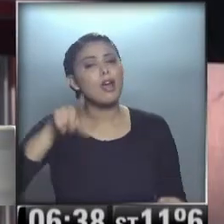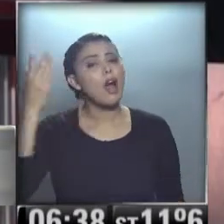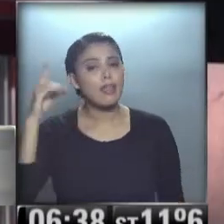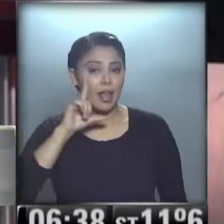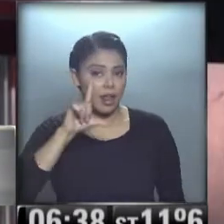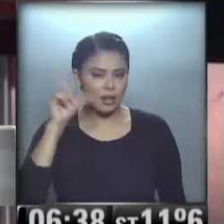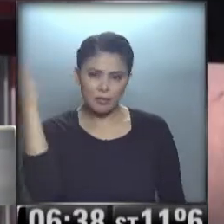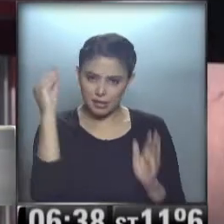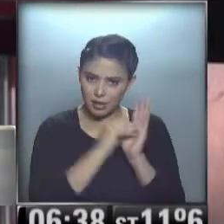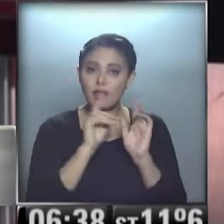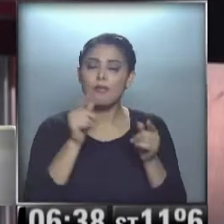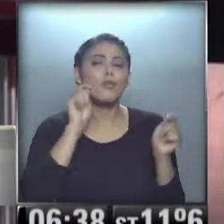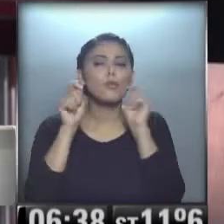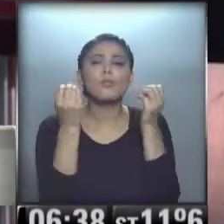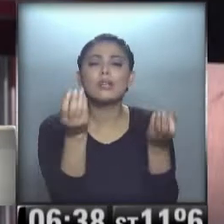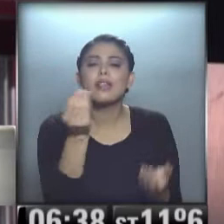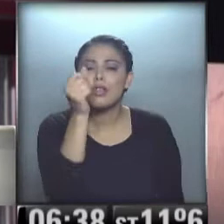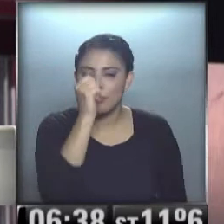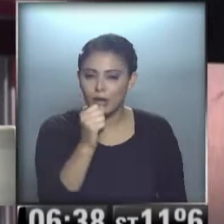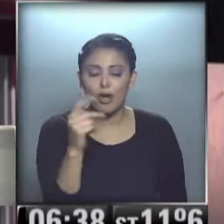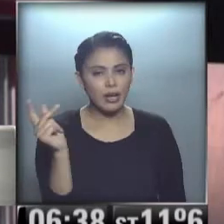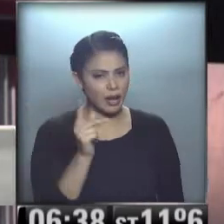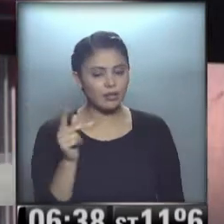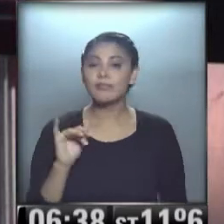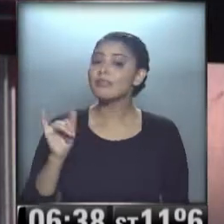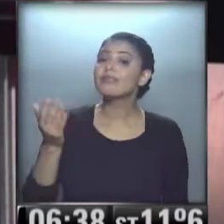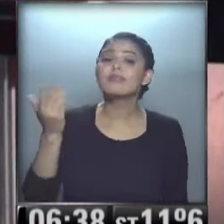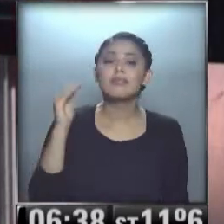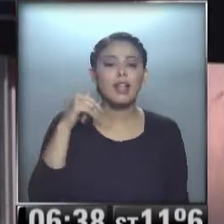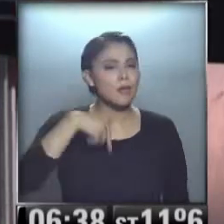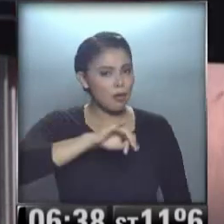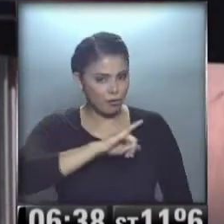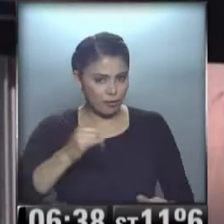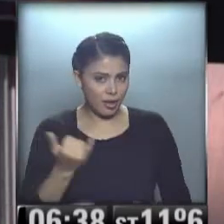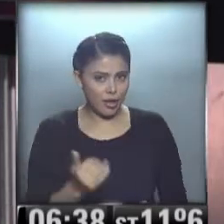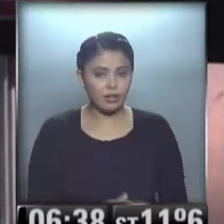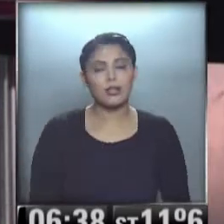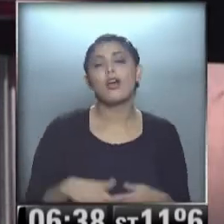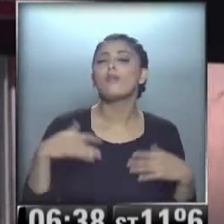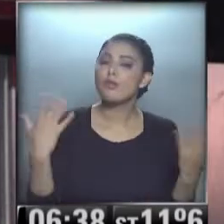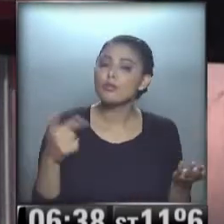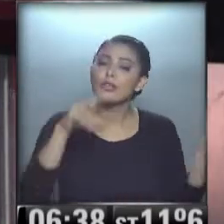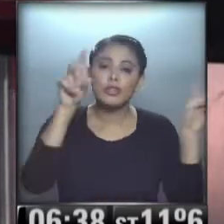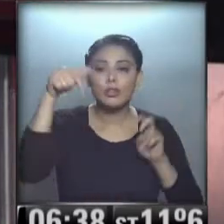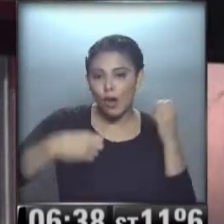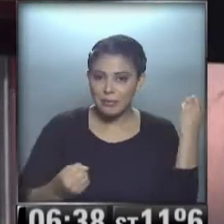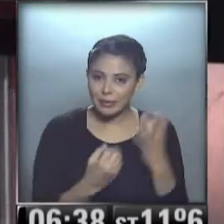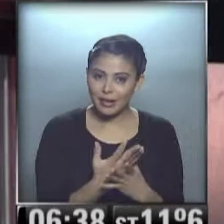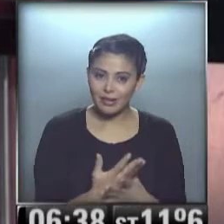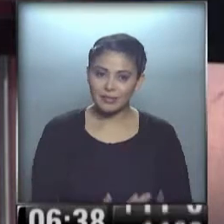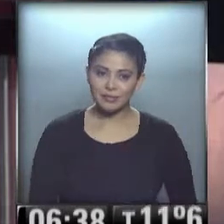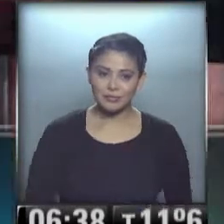vos, besazos, buen fin de semana. Cari, sí, María. Tenemos más información, ¿no? Por supuesto, los títulos de esta mañanita.